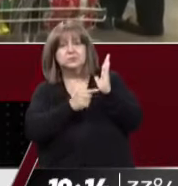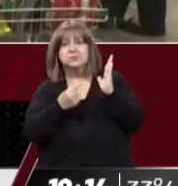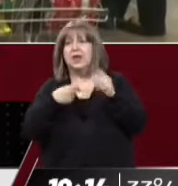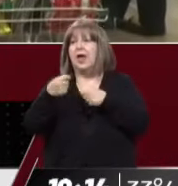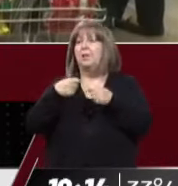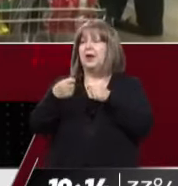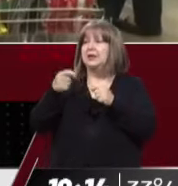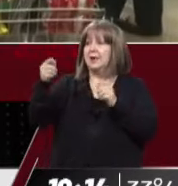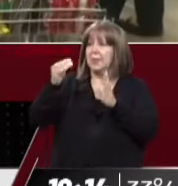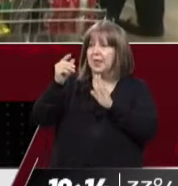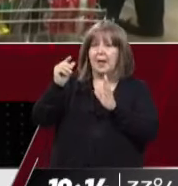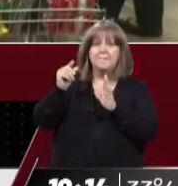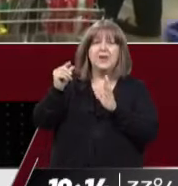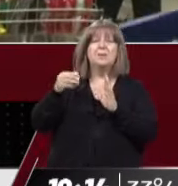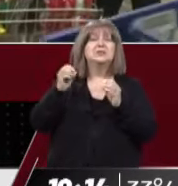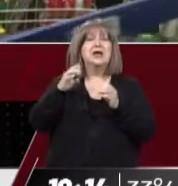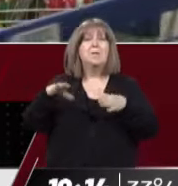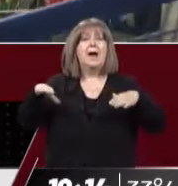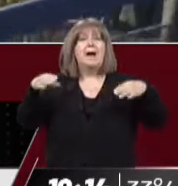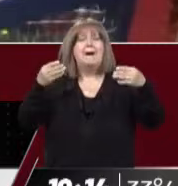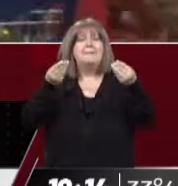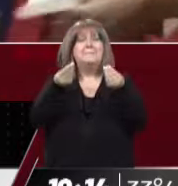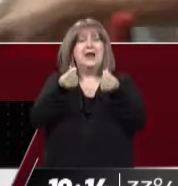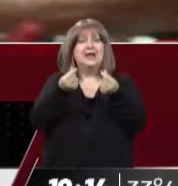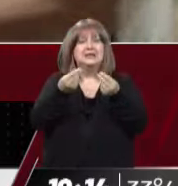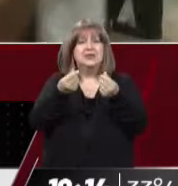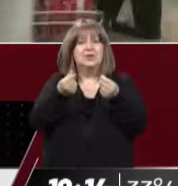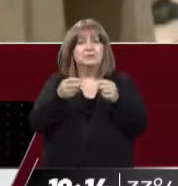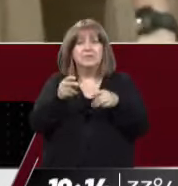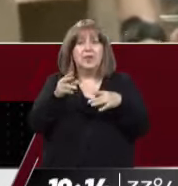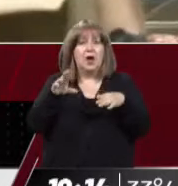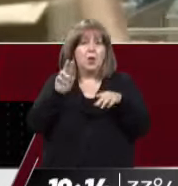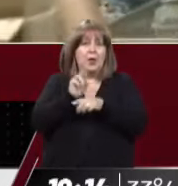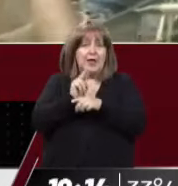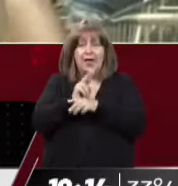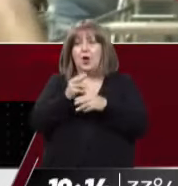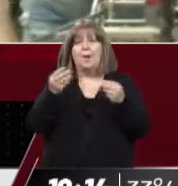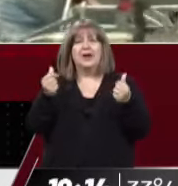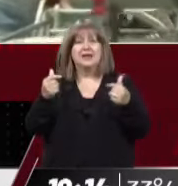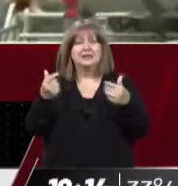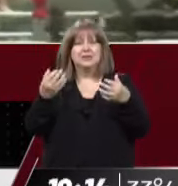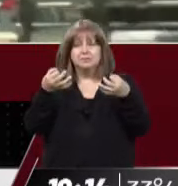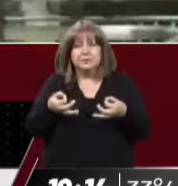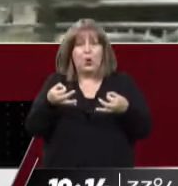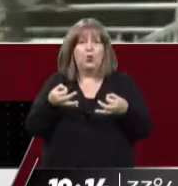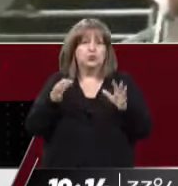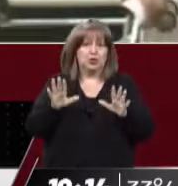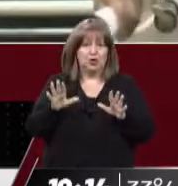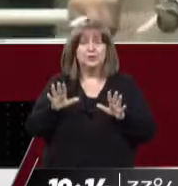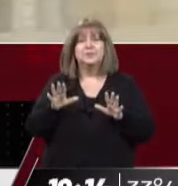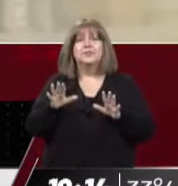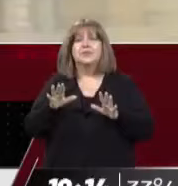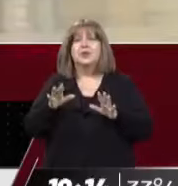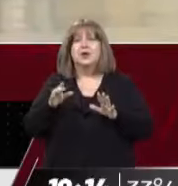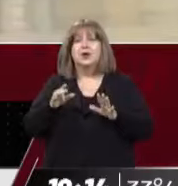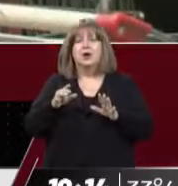empresas de precio justo, así que ya estamos con las listas vigentes en las próximas horas. ¿Recién